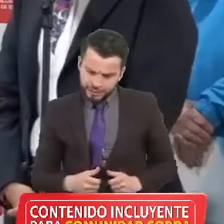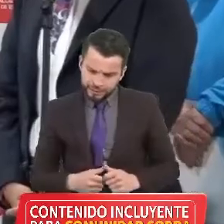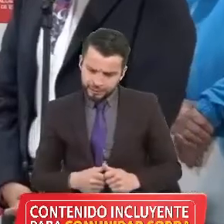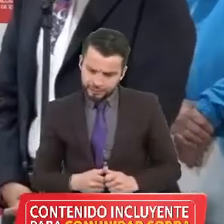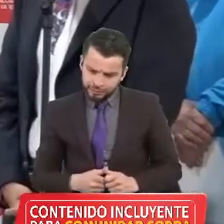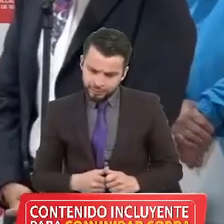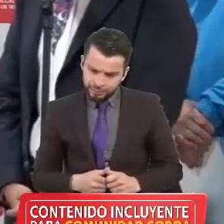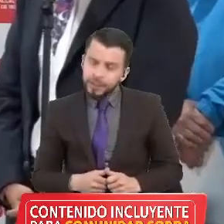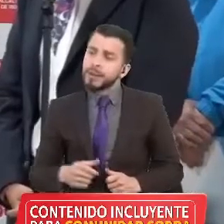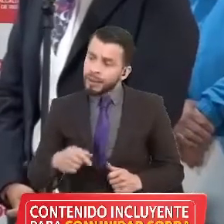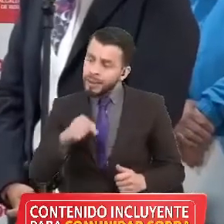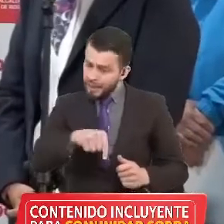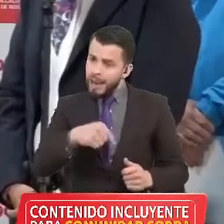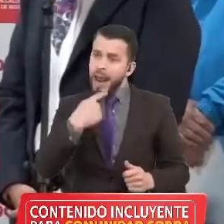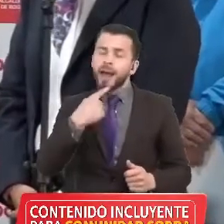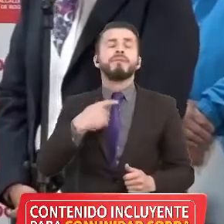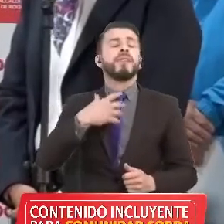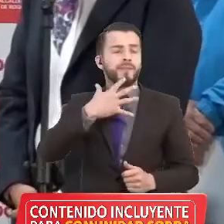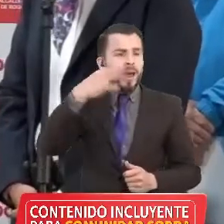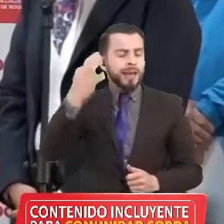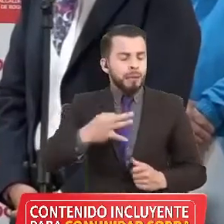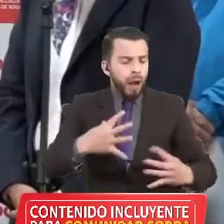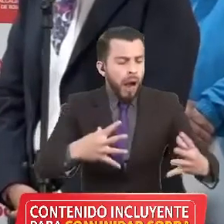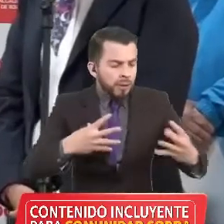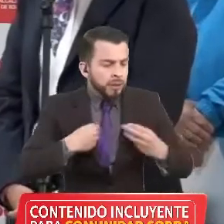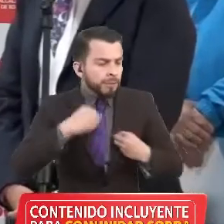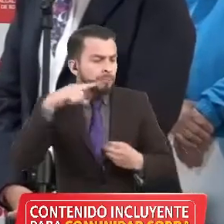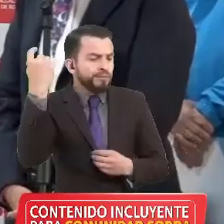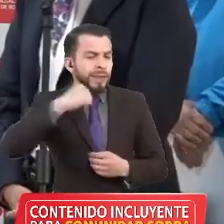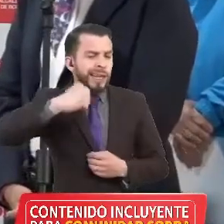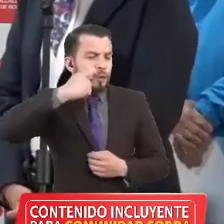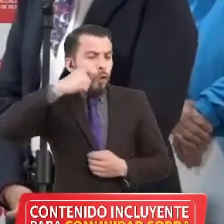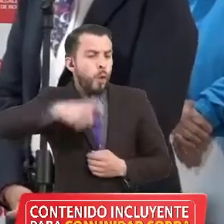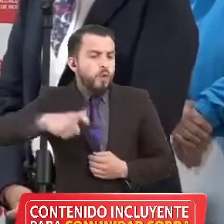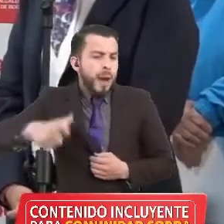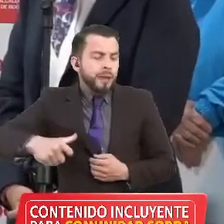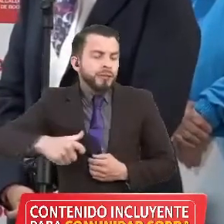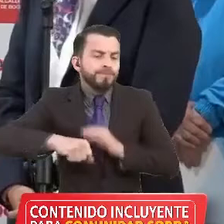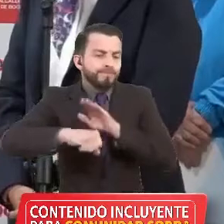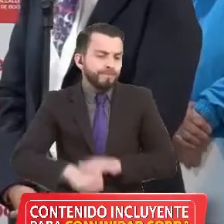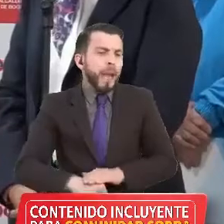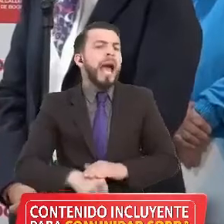violar los derechos humanos porque ese es el primer paso para buscar soluciones